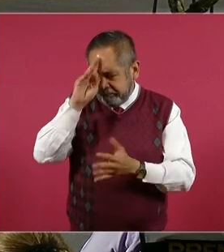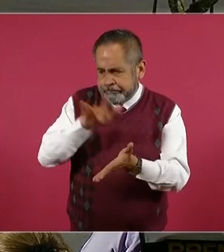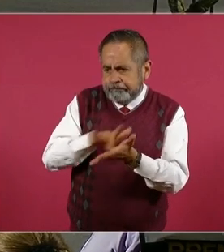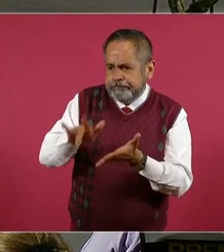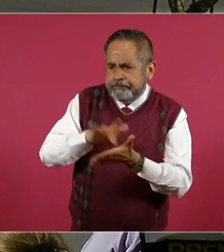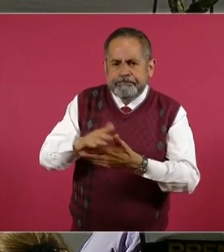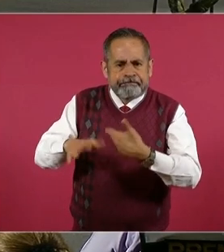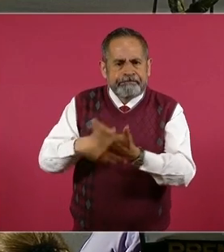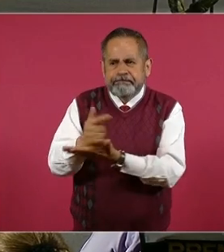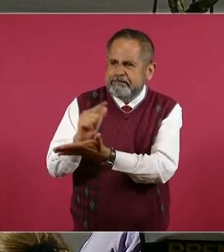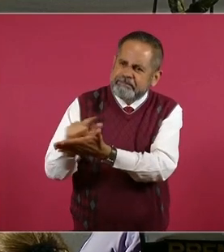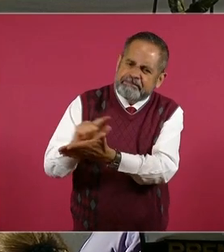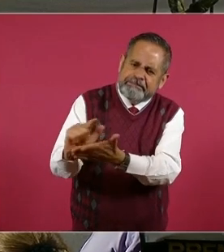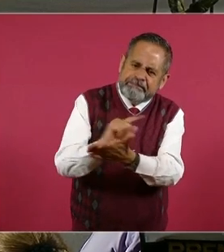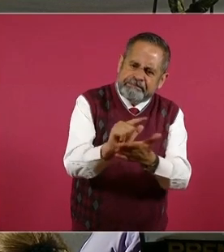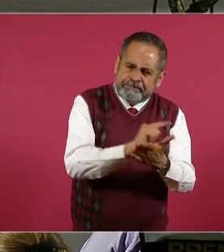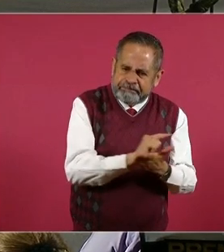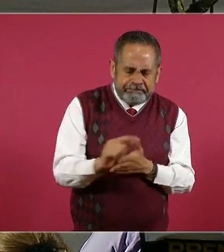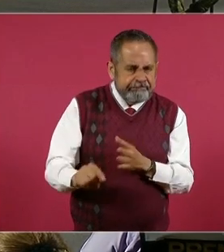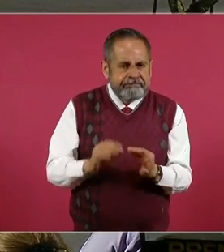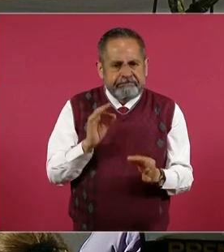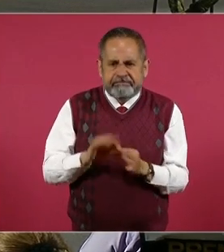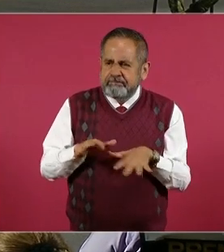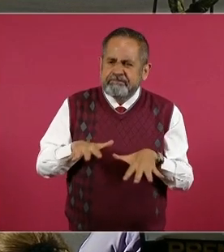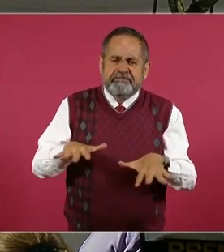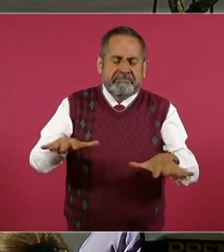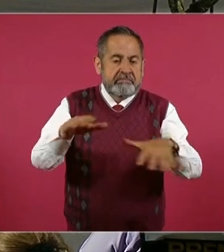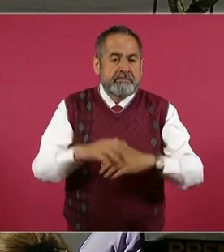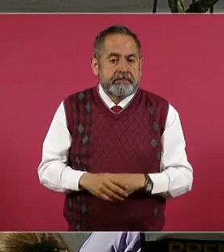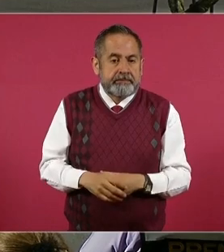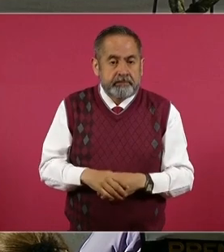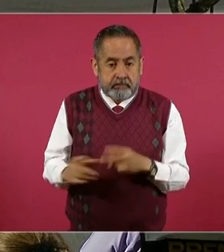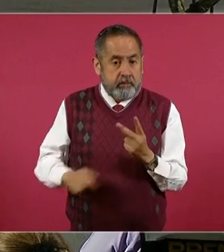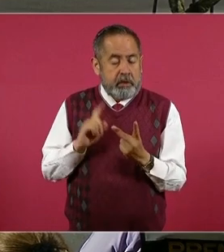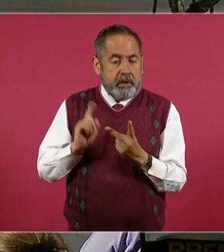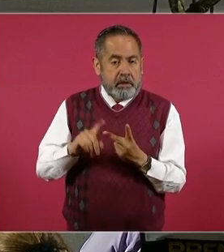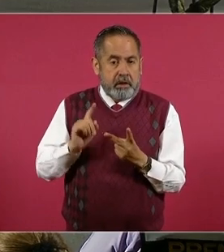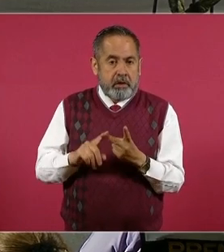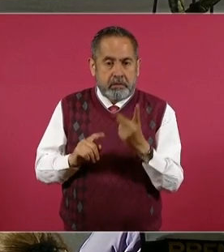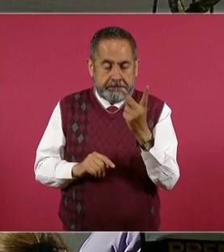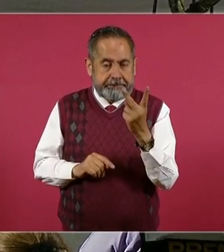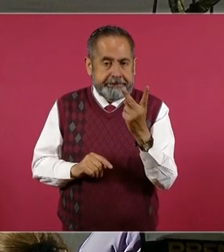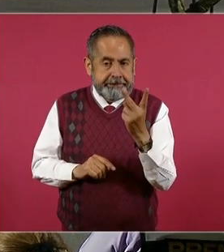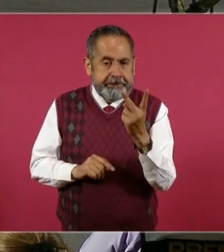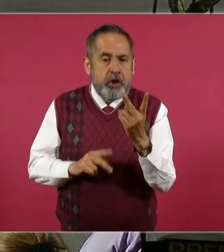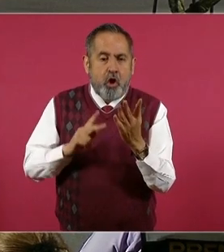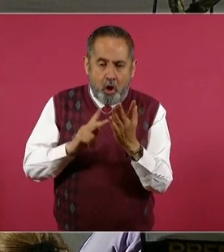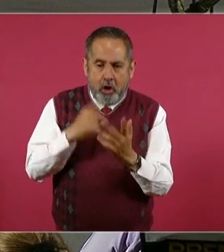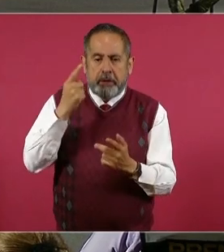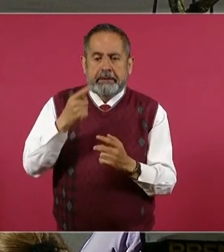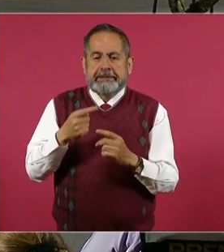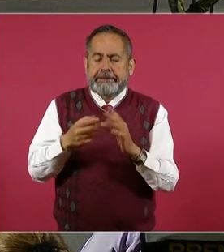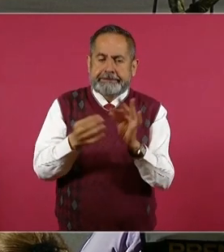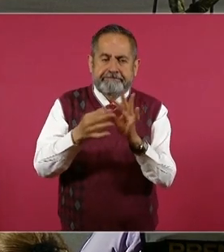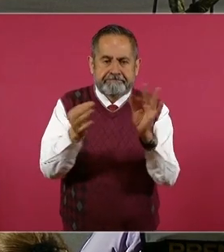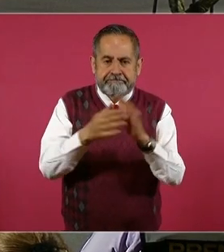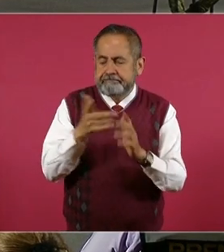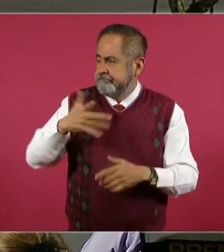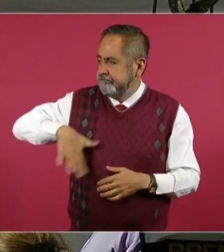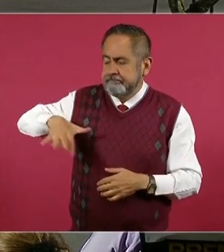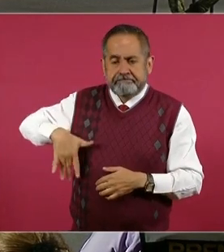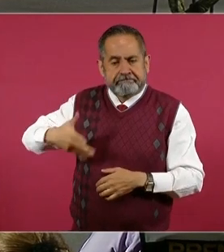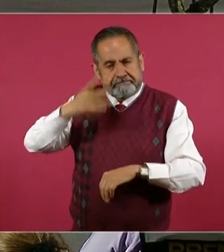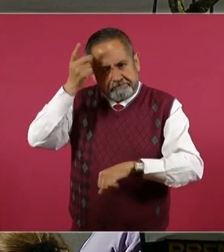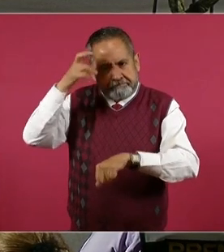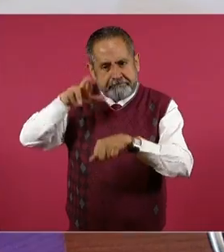del dragado. Siguiente. Como segundo punto, y vuelvo a la redundancia que lo mencionó